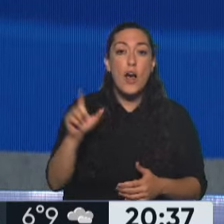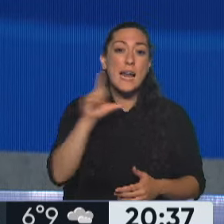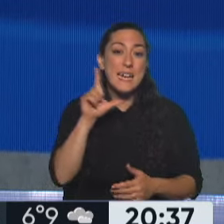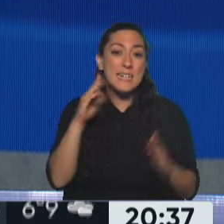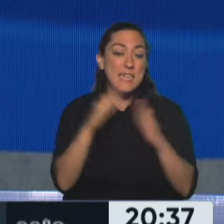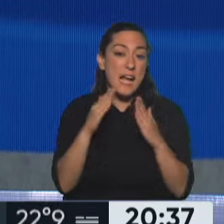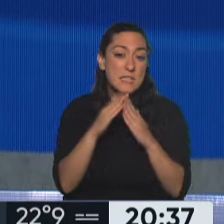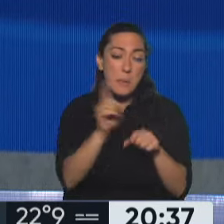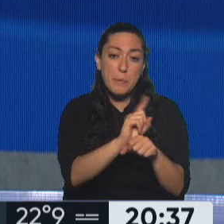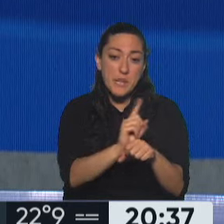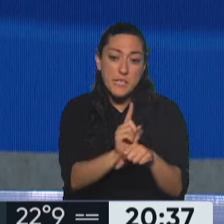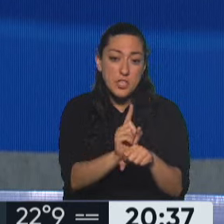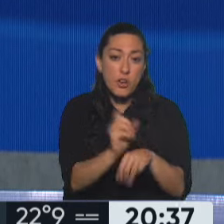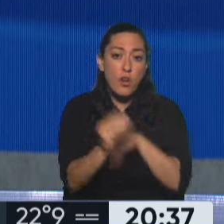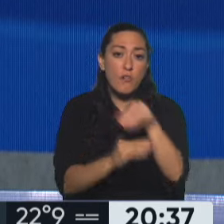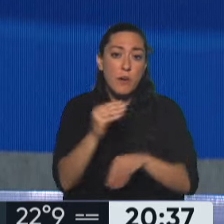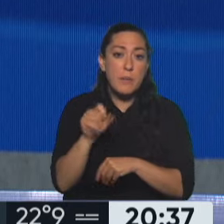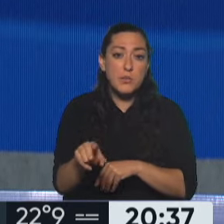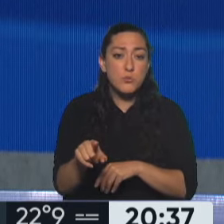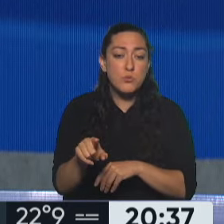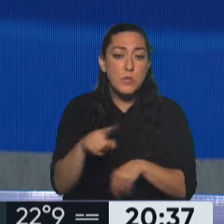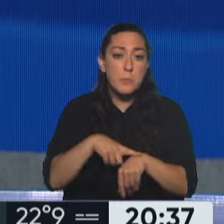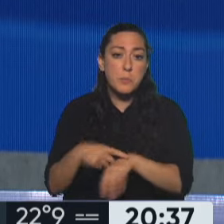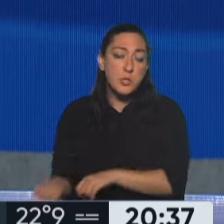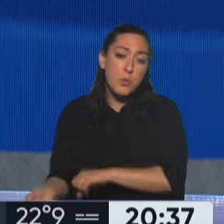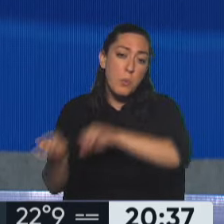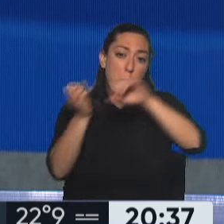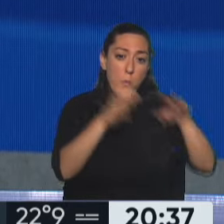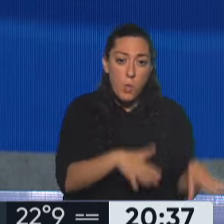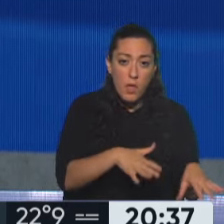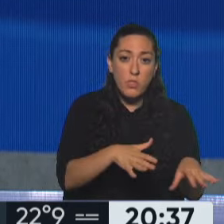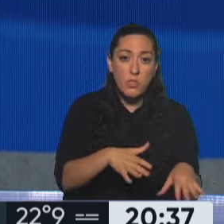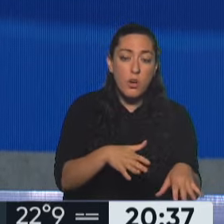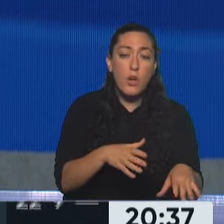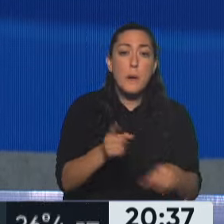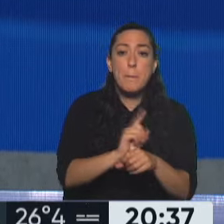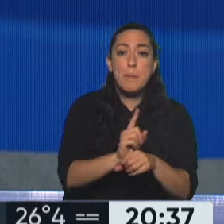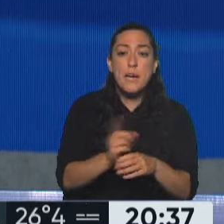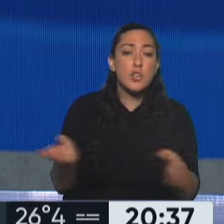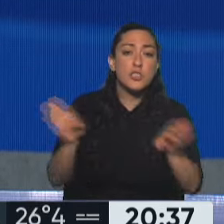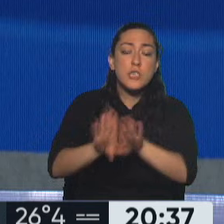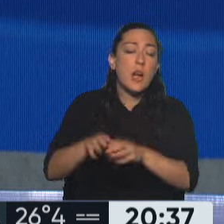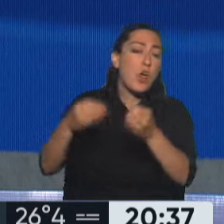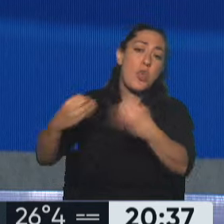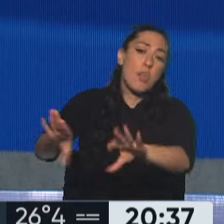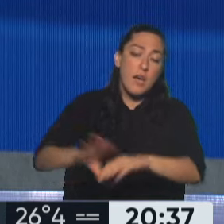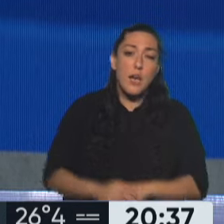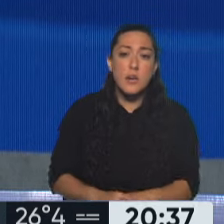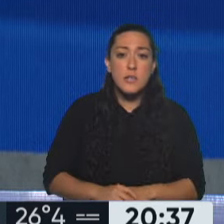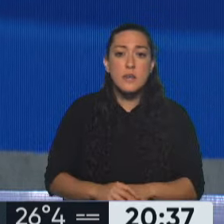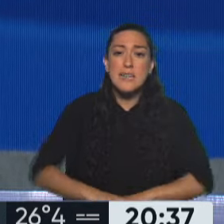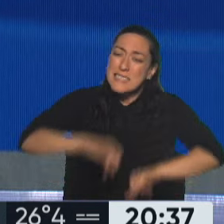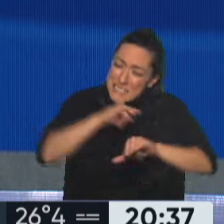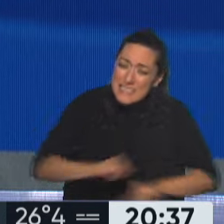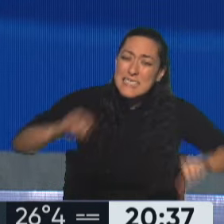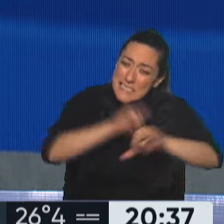Un perrito, cuando su familia se muda, cuando esta familia se va de esta casa, lo deja encerrado. Bueno, tras una intensa campaña